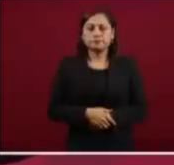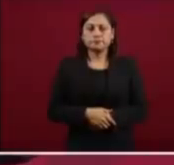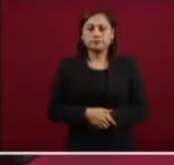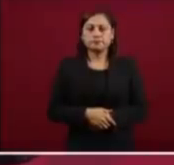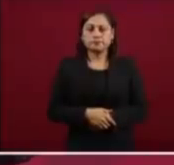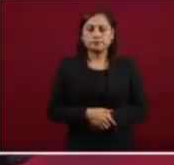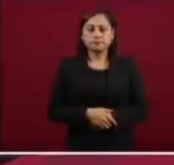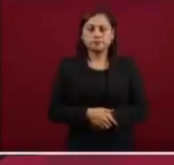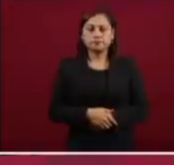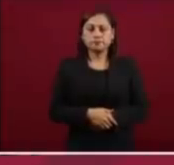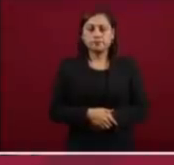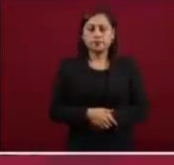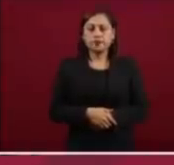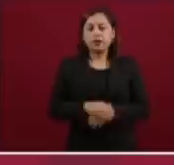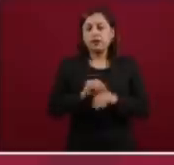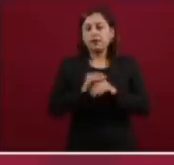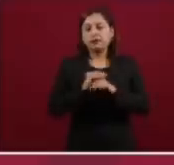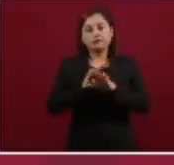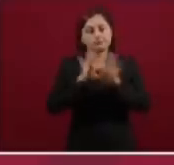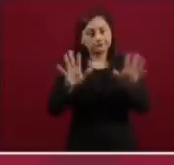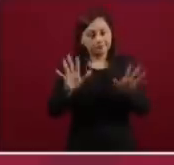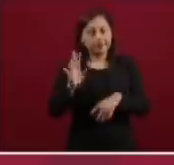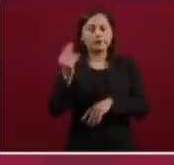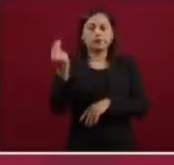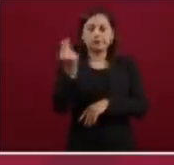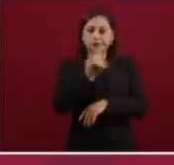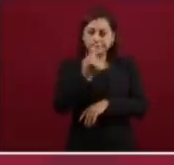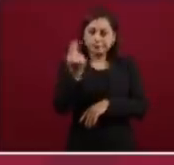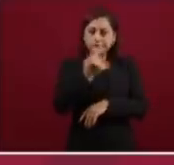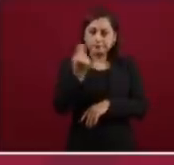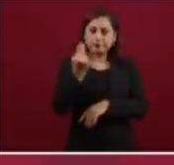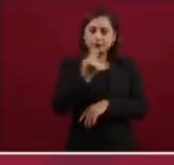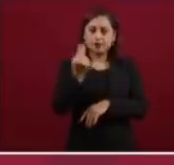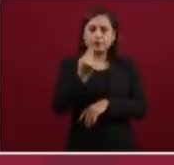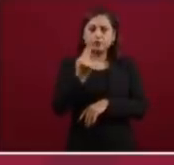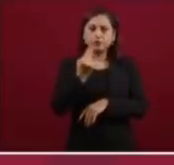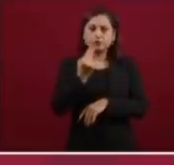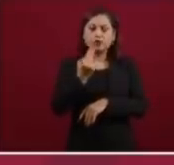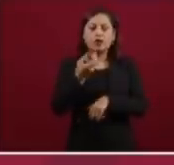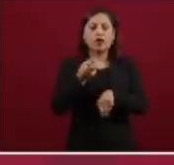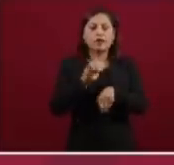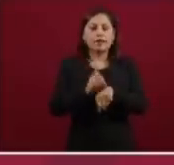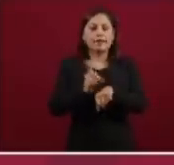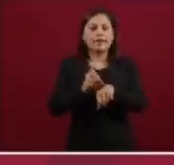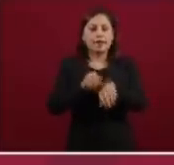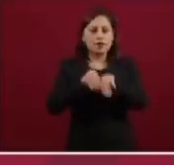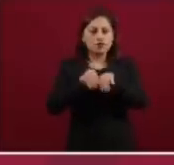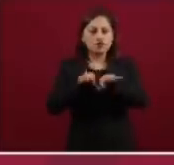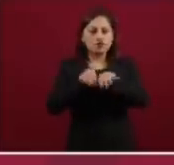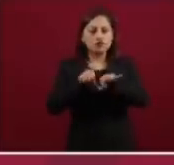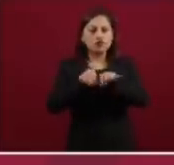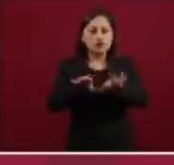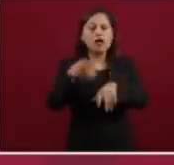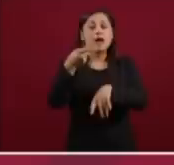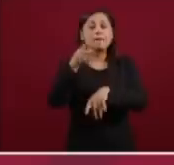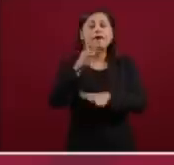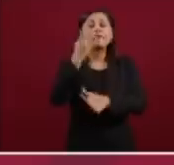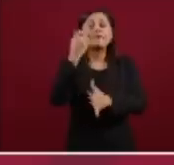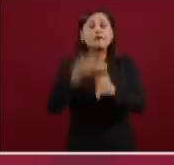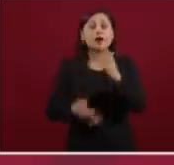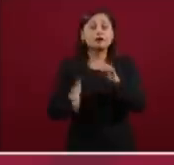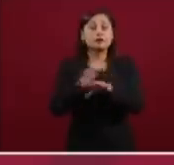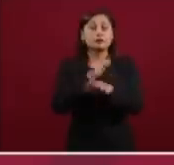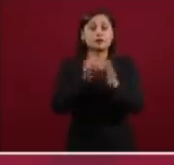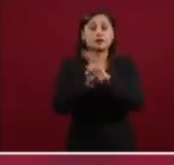dar a conocer con más frecuencia porque ya se hace lo de los convenios o